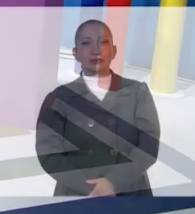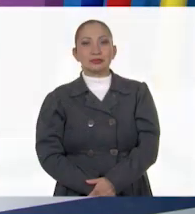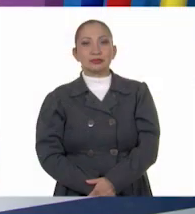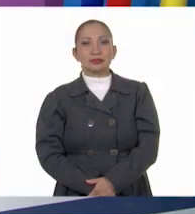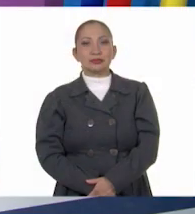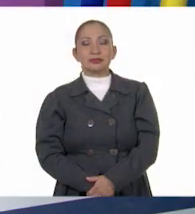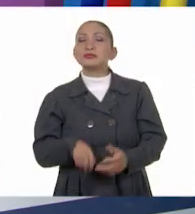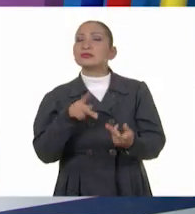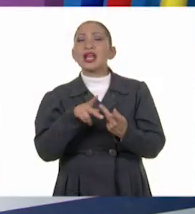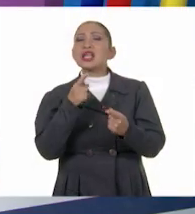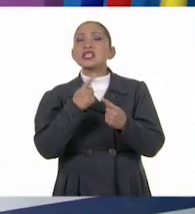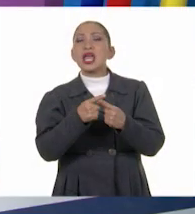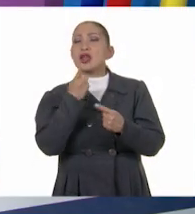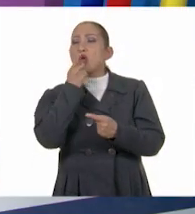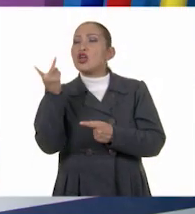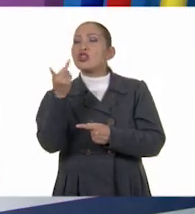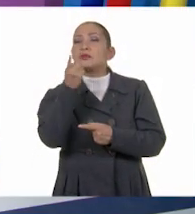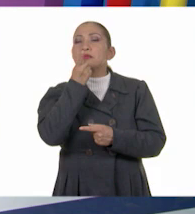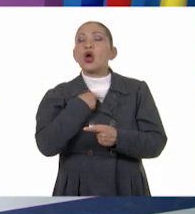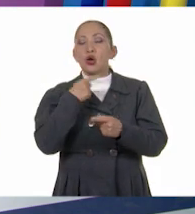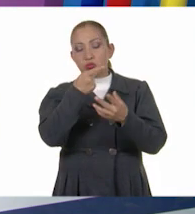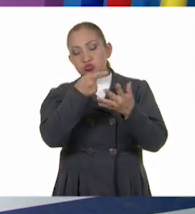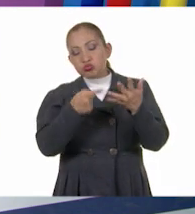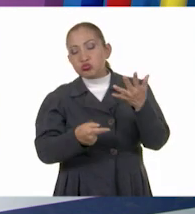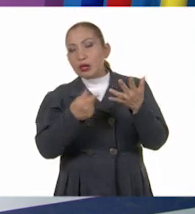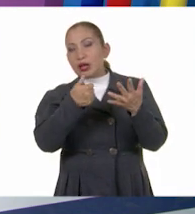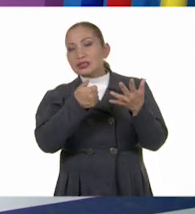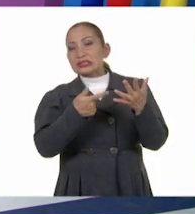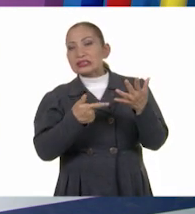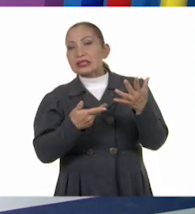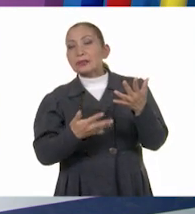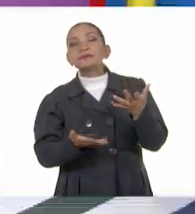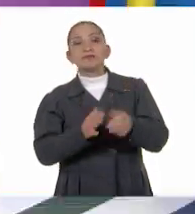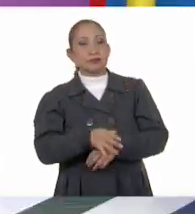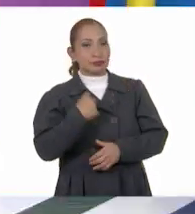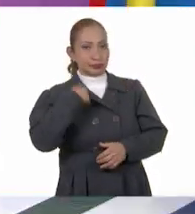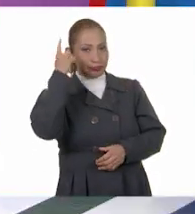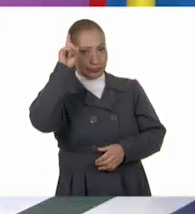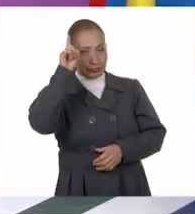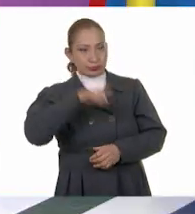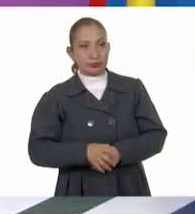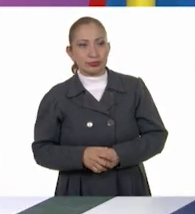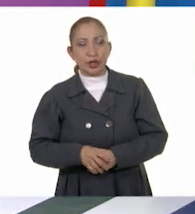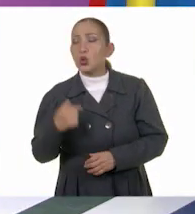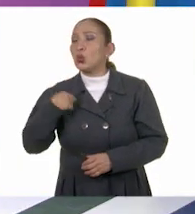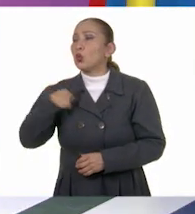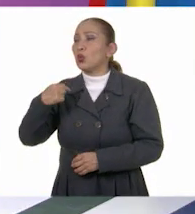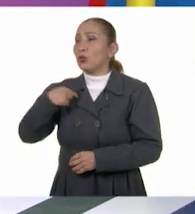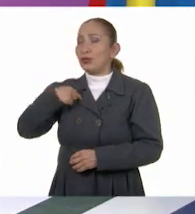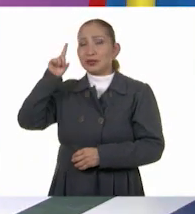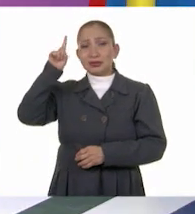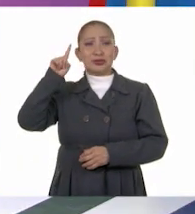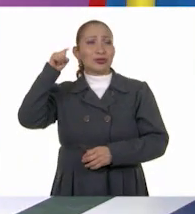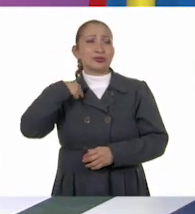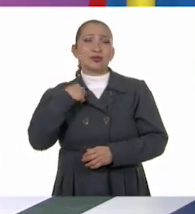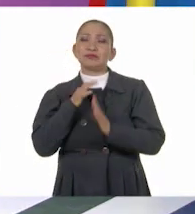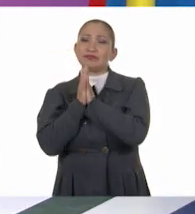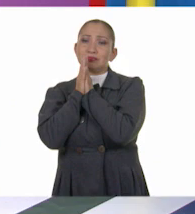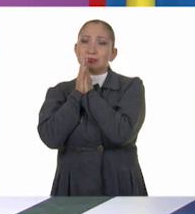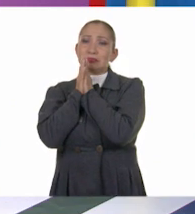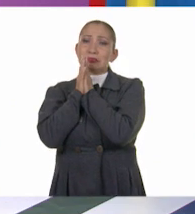Perfecto. ¿Quién de los dos me quiere decir los siguientes pasos? Yo. A ver. No, ¿sí? yo,